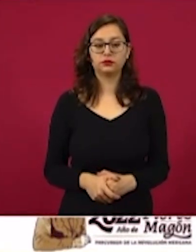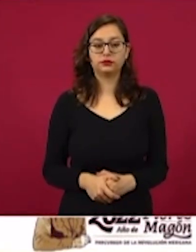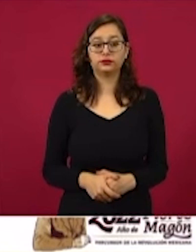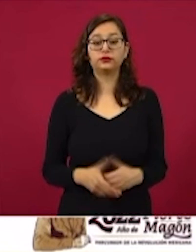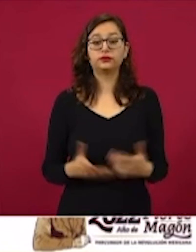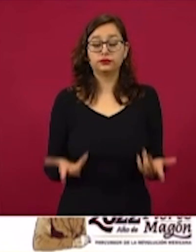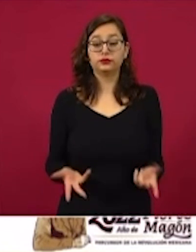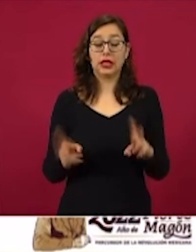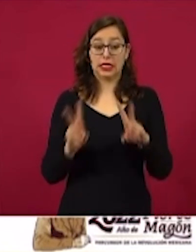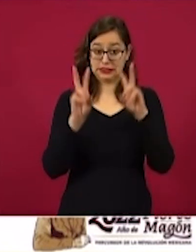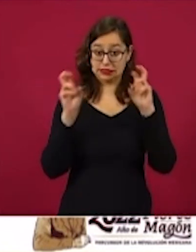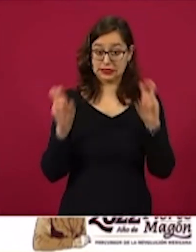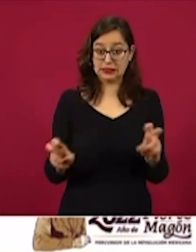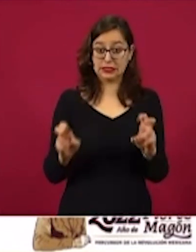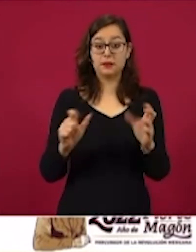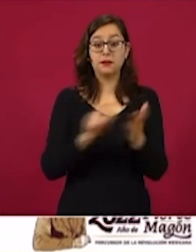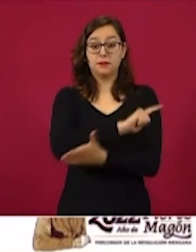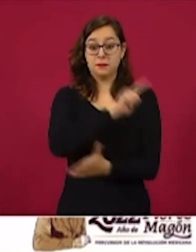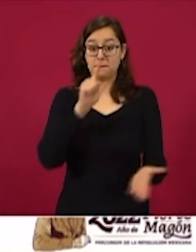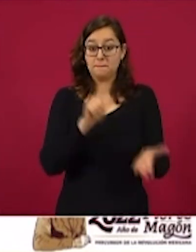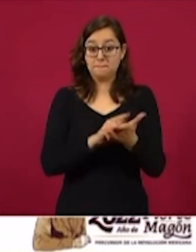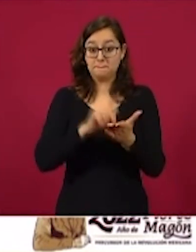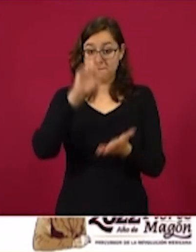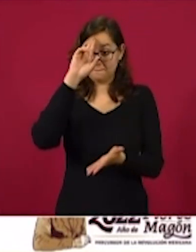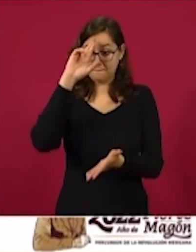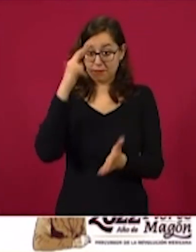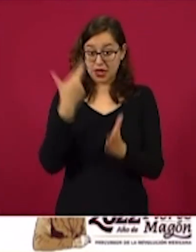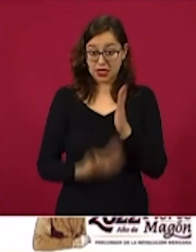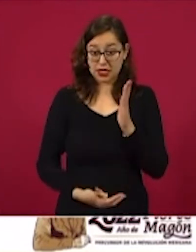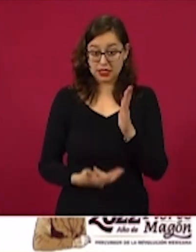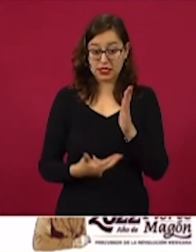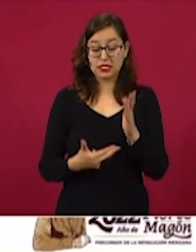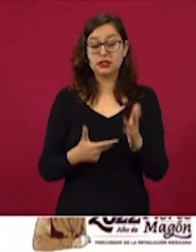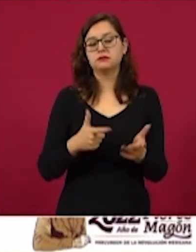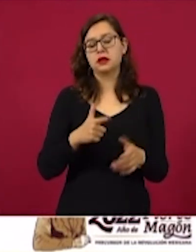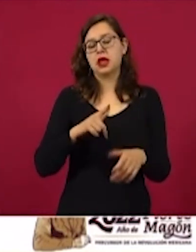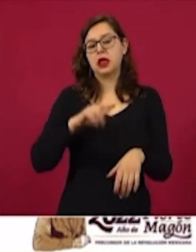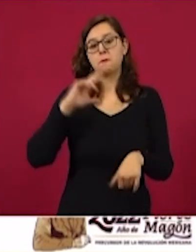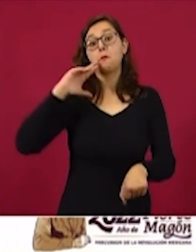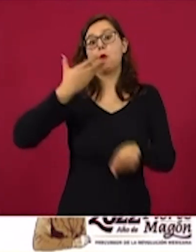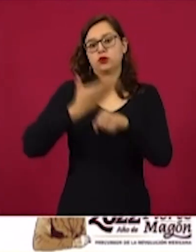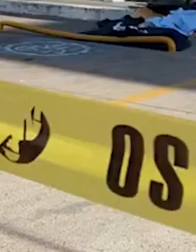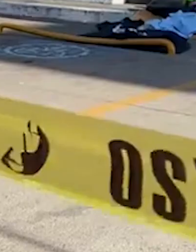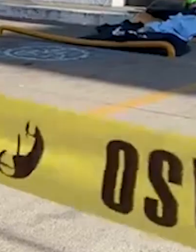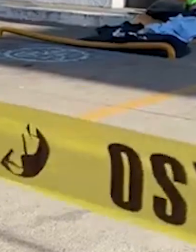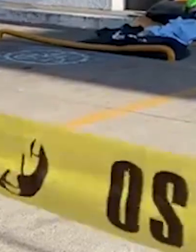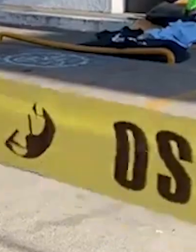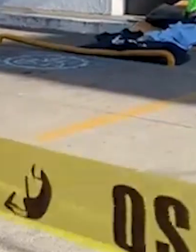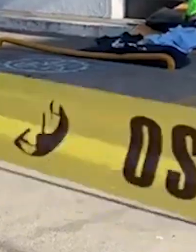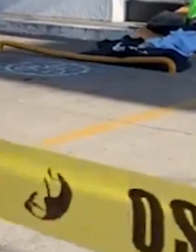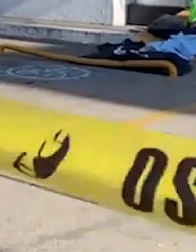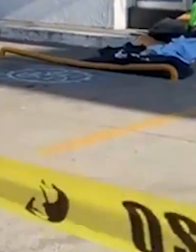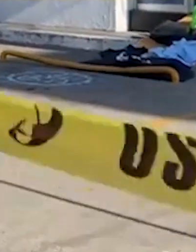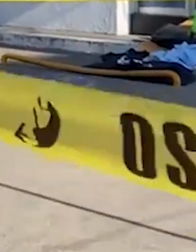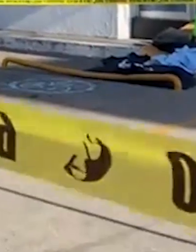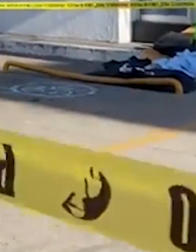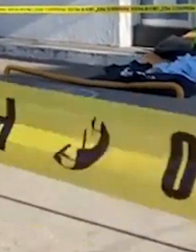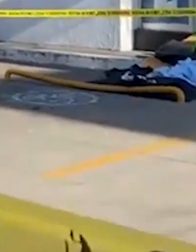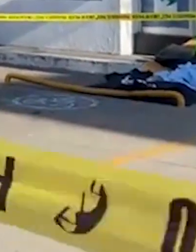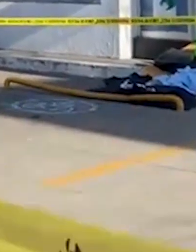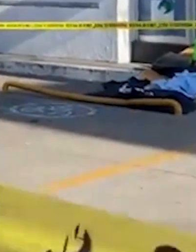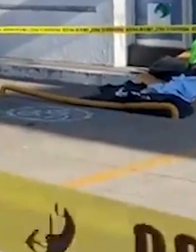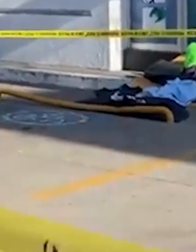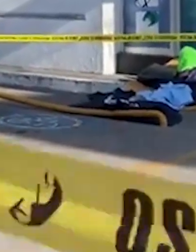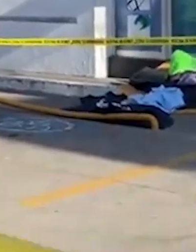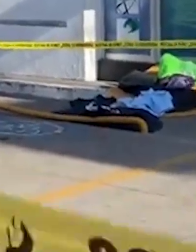pasado la cifra descendió 5313 mientras que en otros delitos los resultados fueron los siguientes robo en enero se